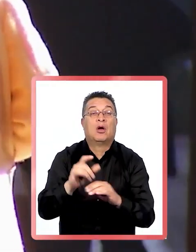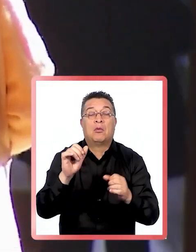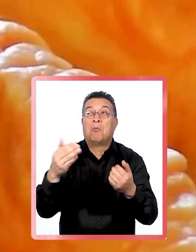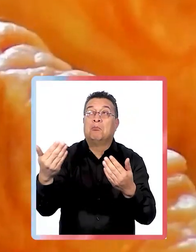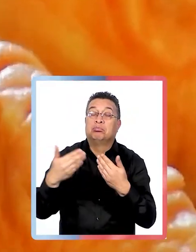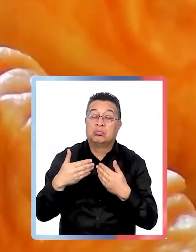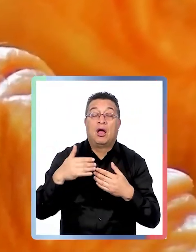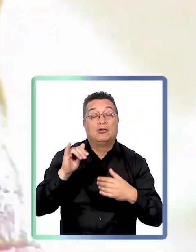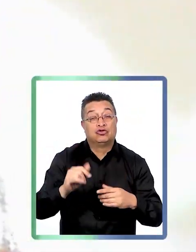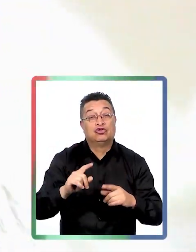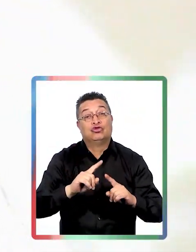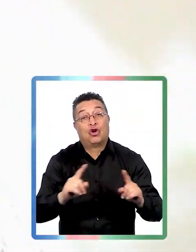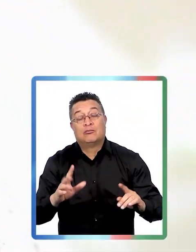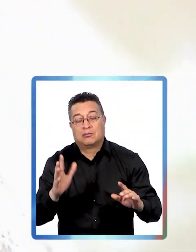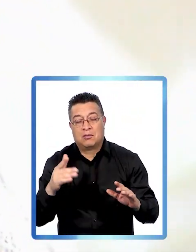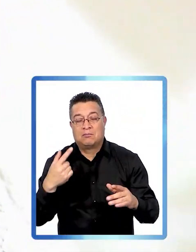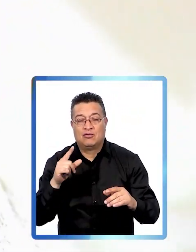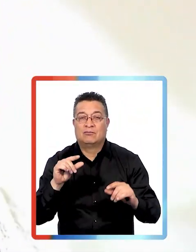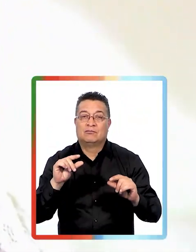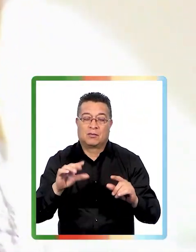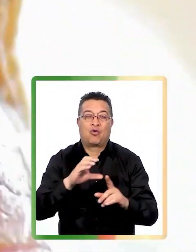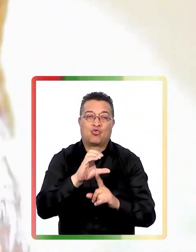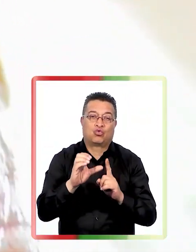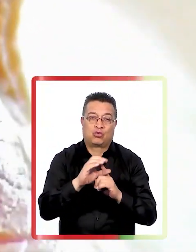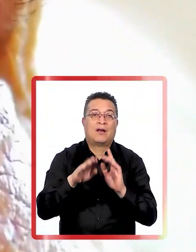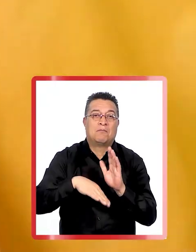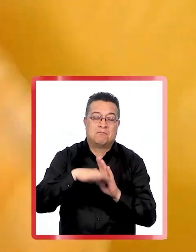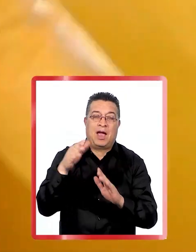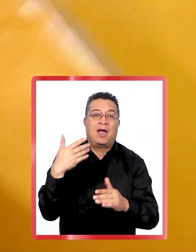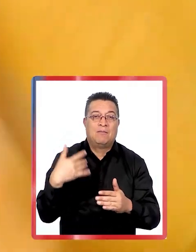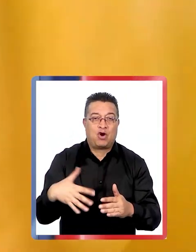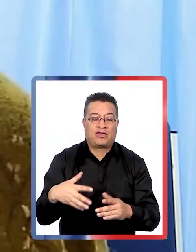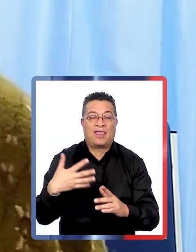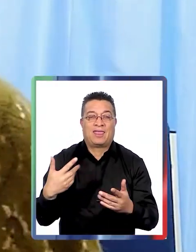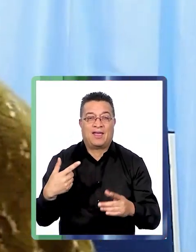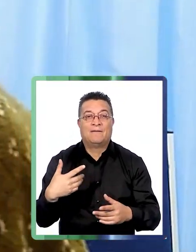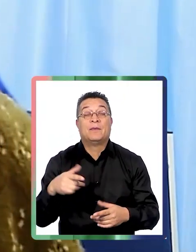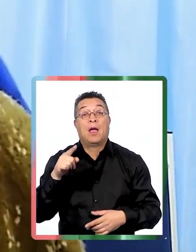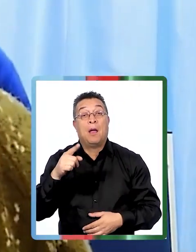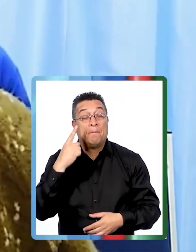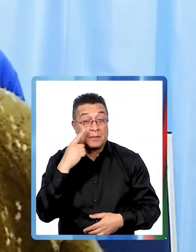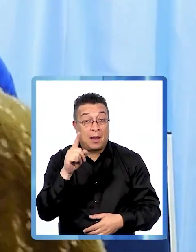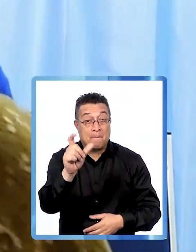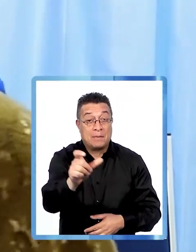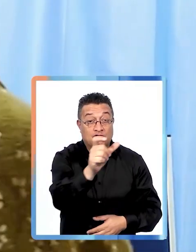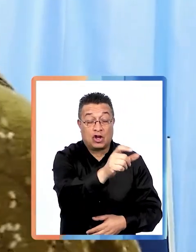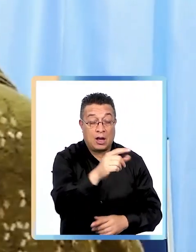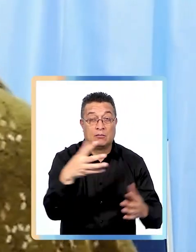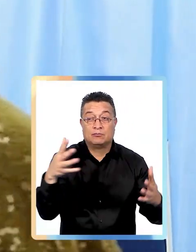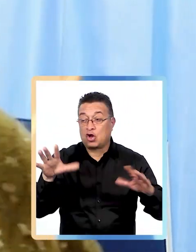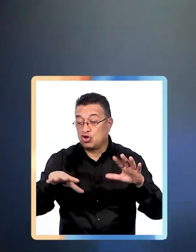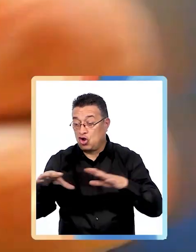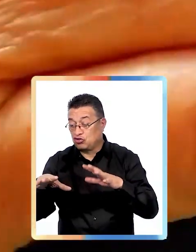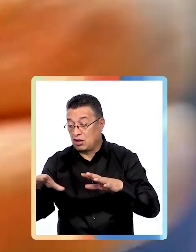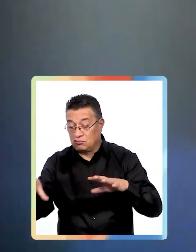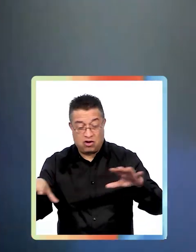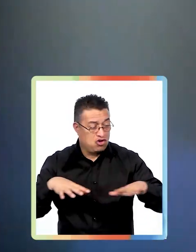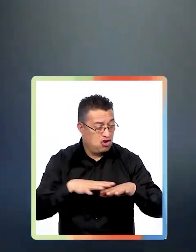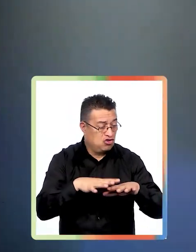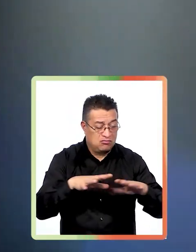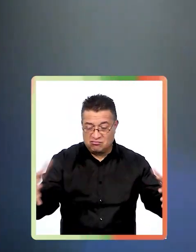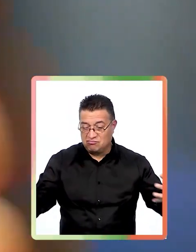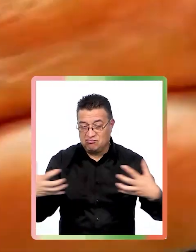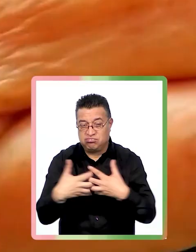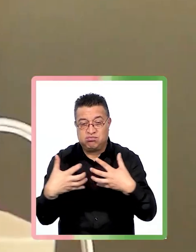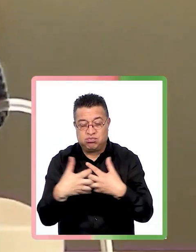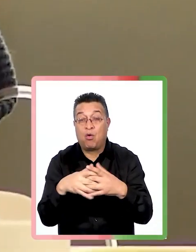que aceptar que pueden ser de beneficio naturalmente. Pero mira, la gente mezcla cosas, eso te quería